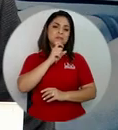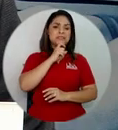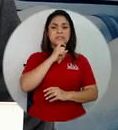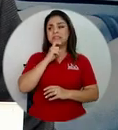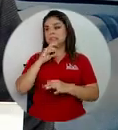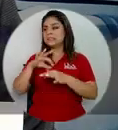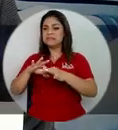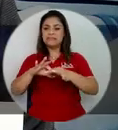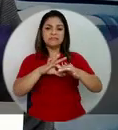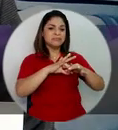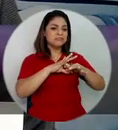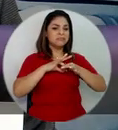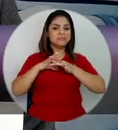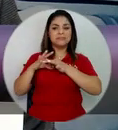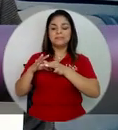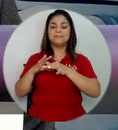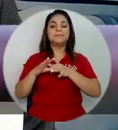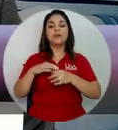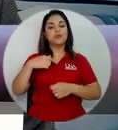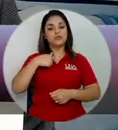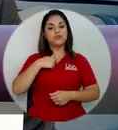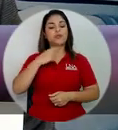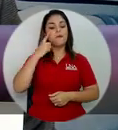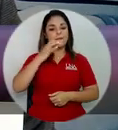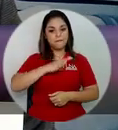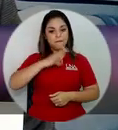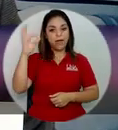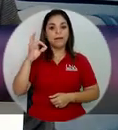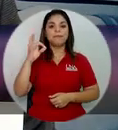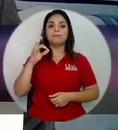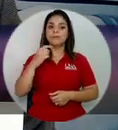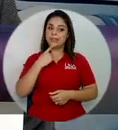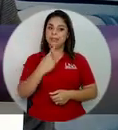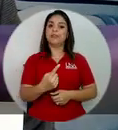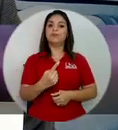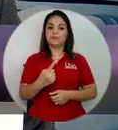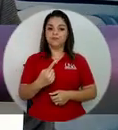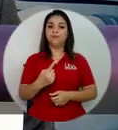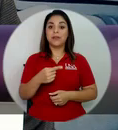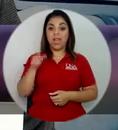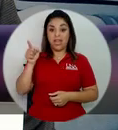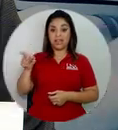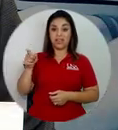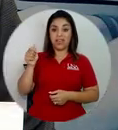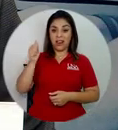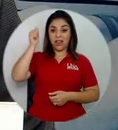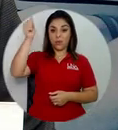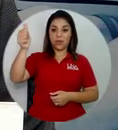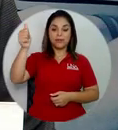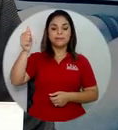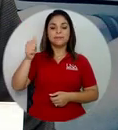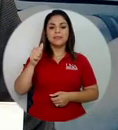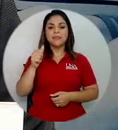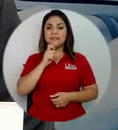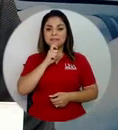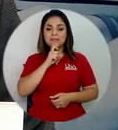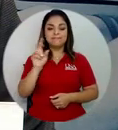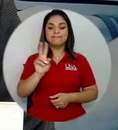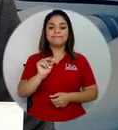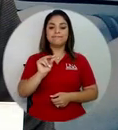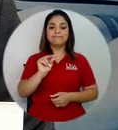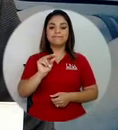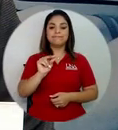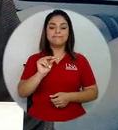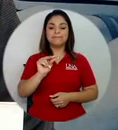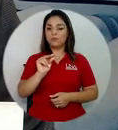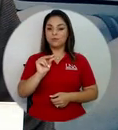difícil. Yo podría dar fe que en la sede interuniversitaria eso no